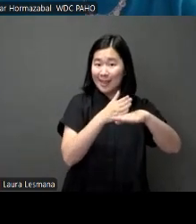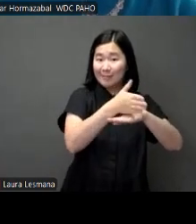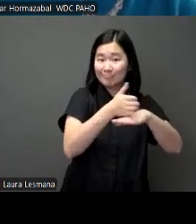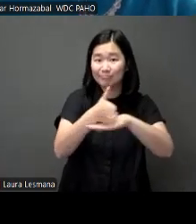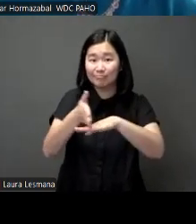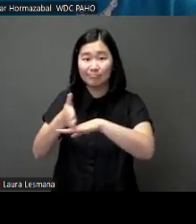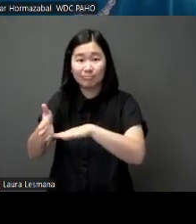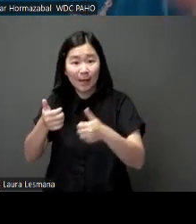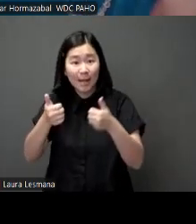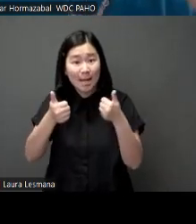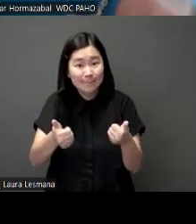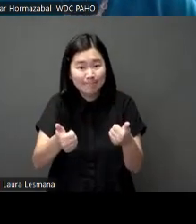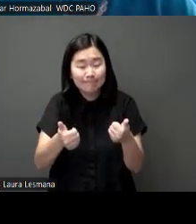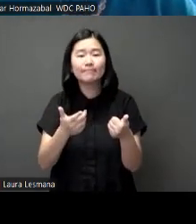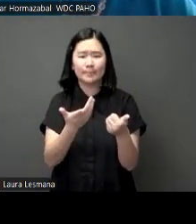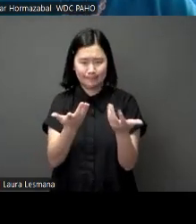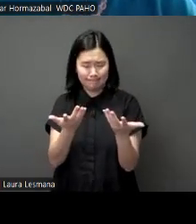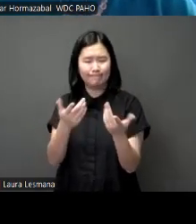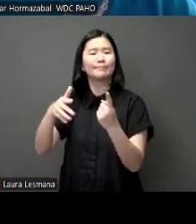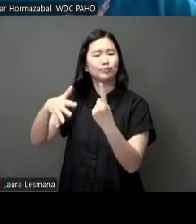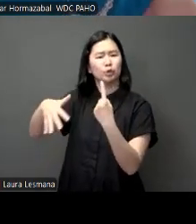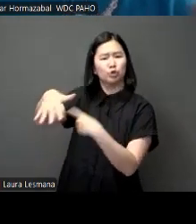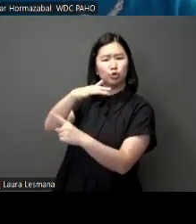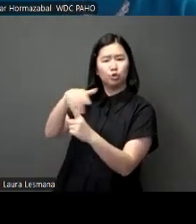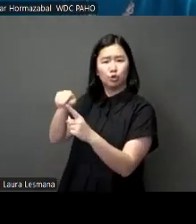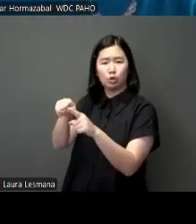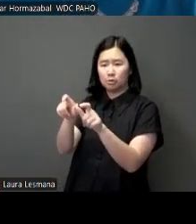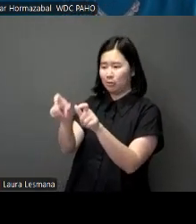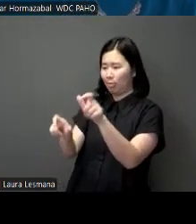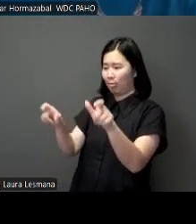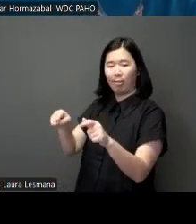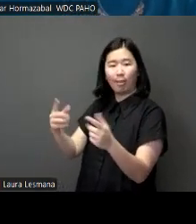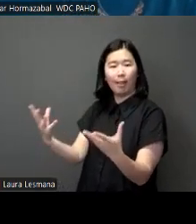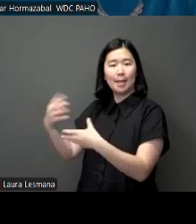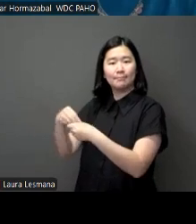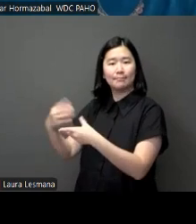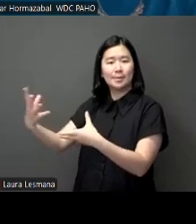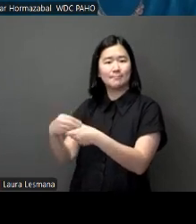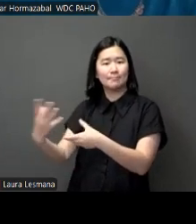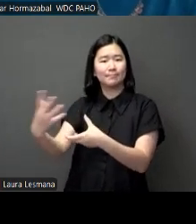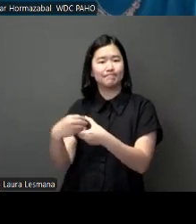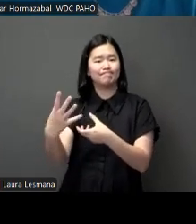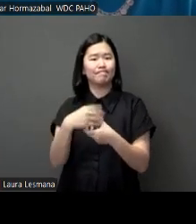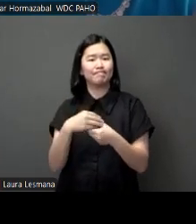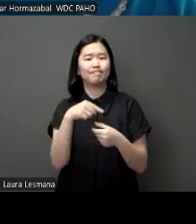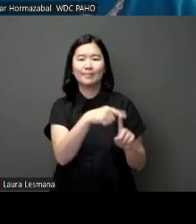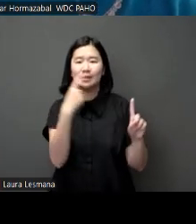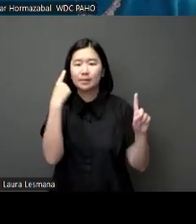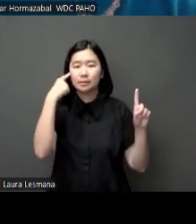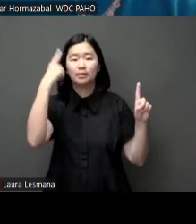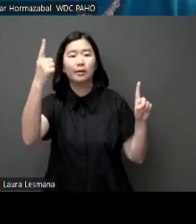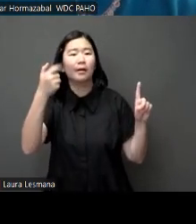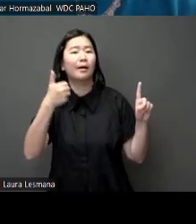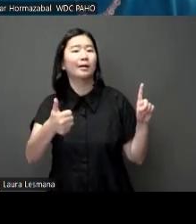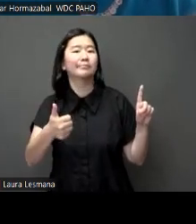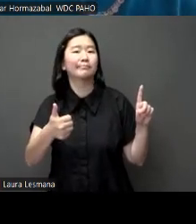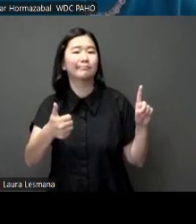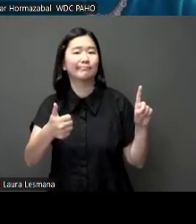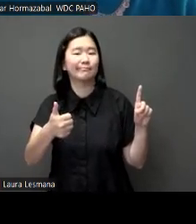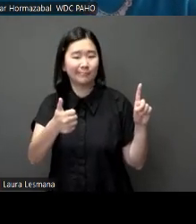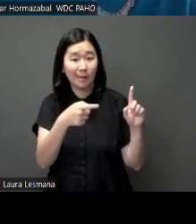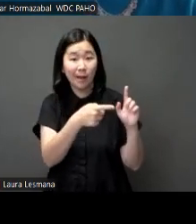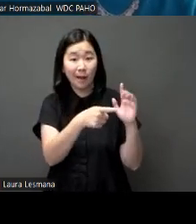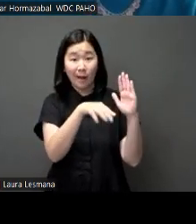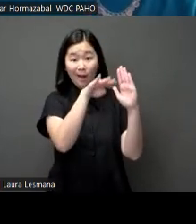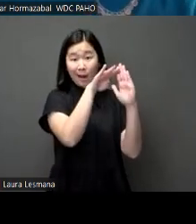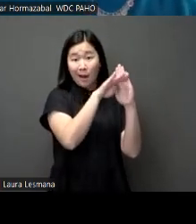y también están viendo el impacto de otras políticas públicas e intervenciones fuera del sector salud en los programas. O sea, para